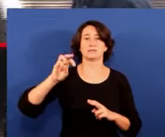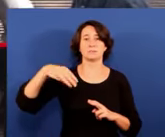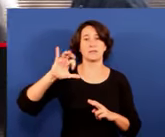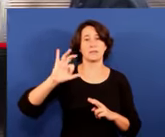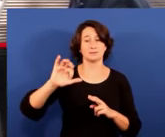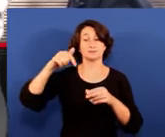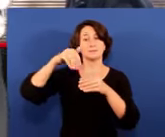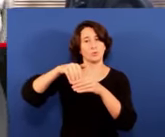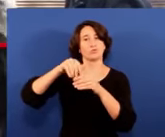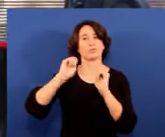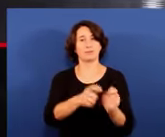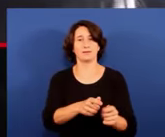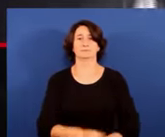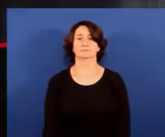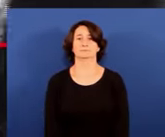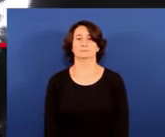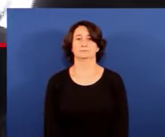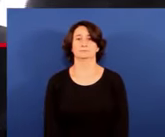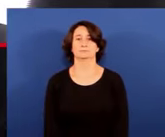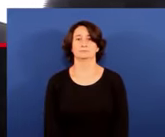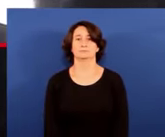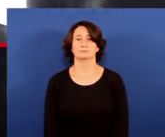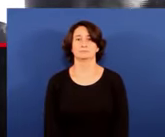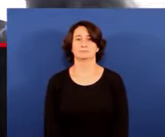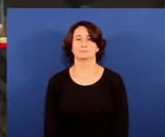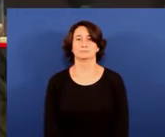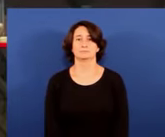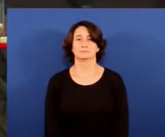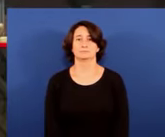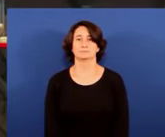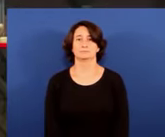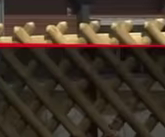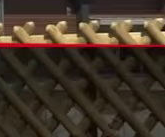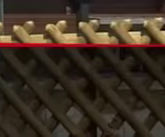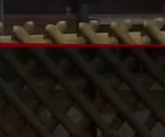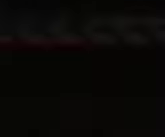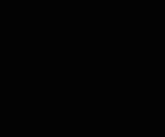zampullines y martines pescadores, entre otros, terminaron de maravillar a los asistentes.